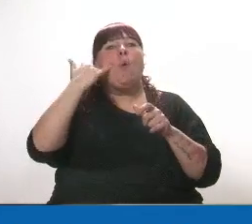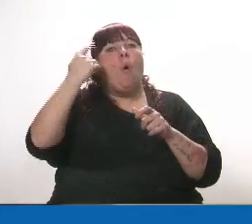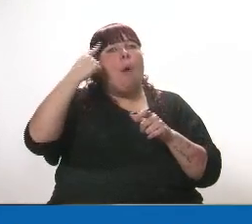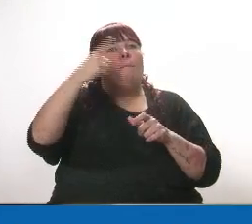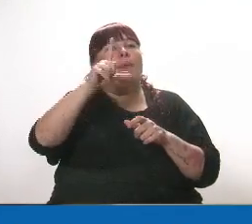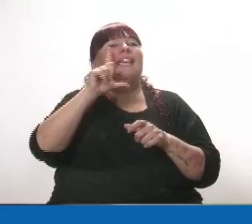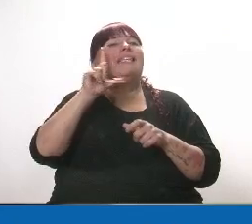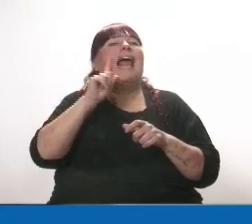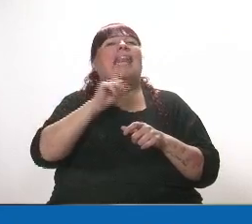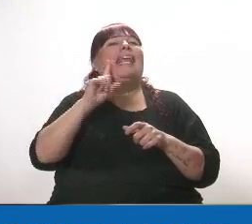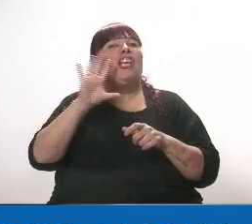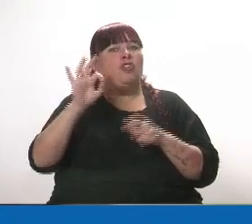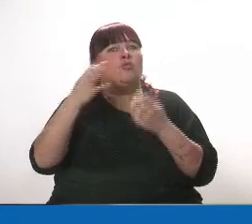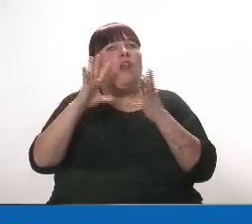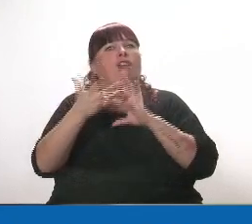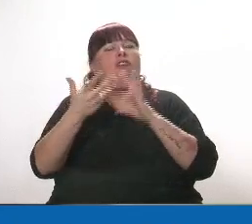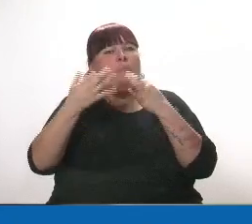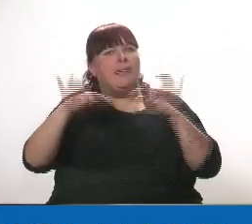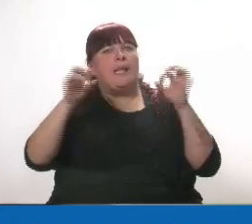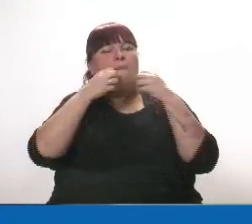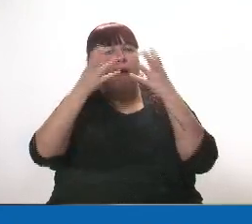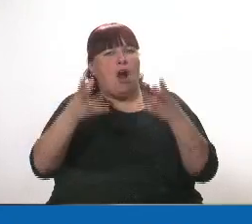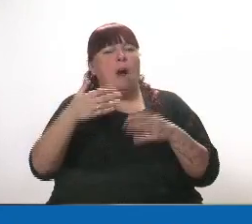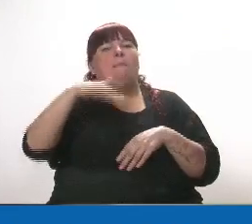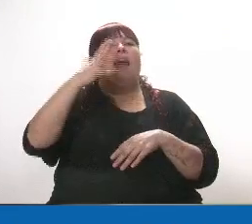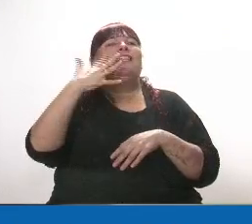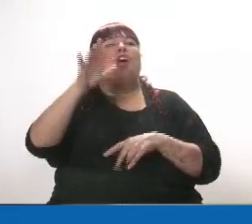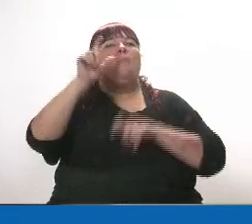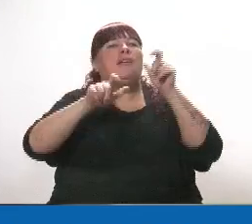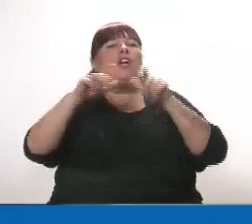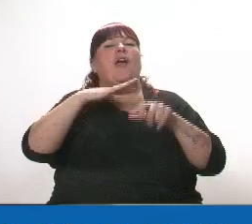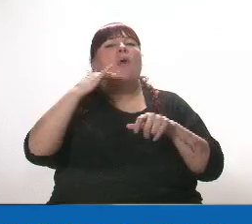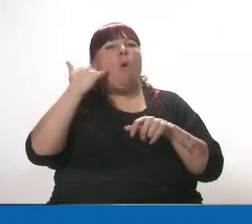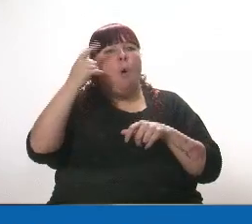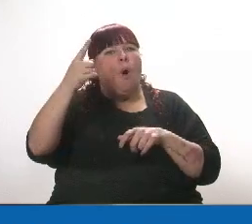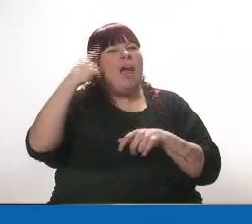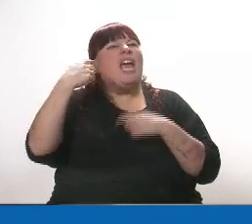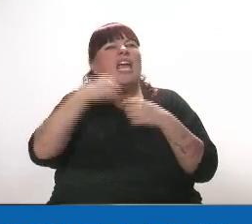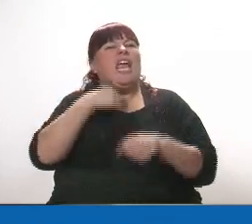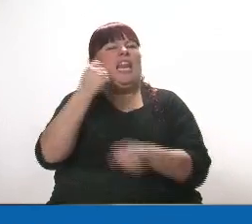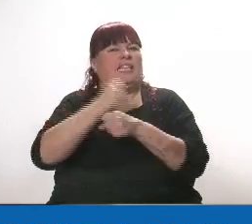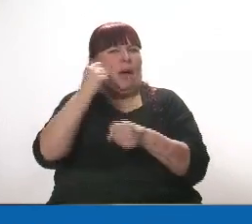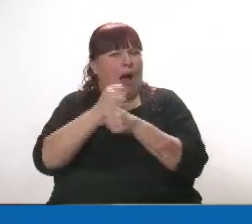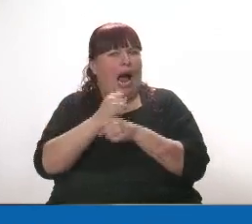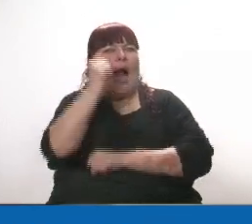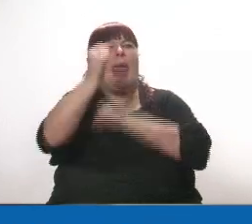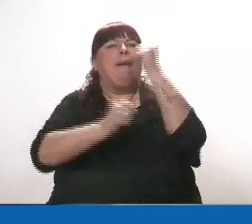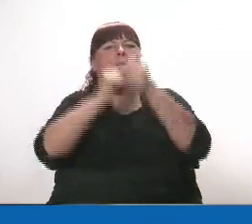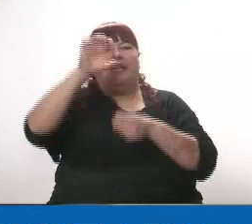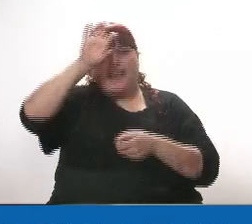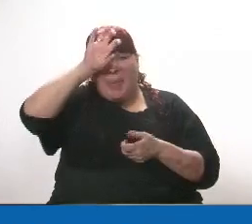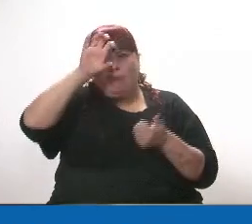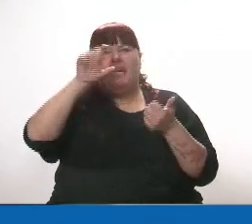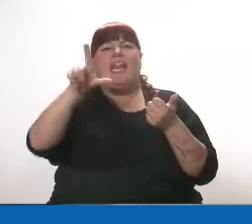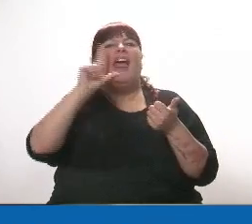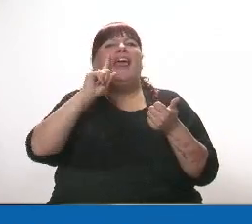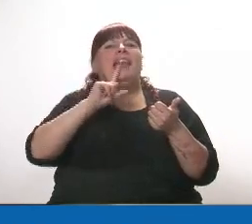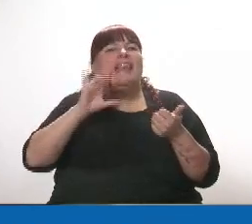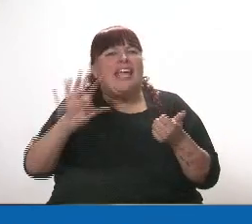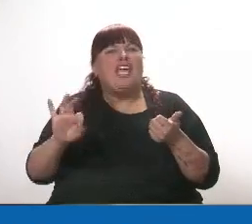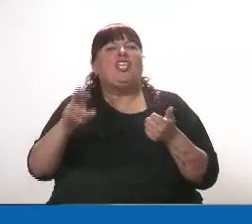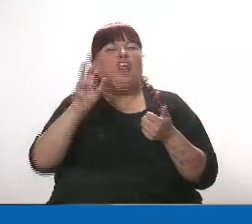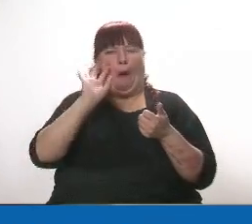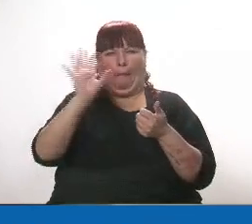litio es una salida más de 5000 jujeños creen que quieren trabajar en compañías mineras litier porque